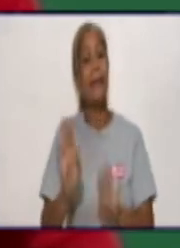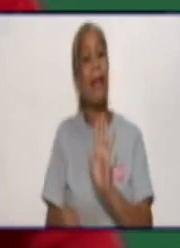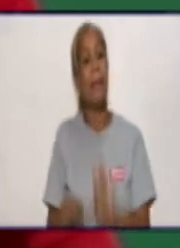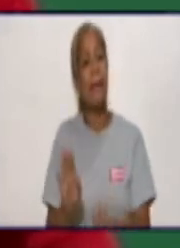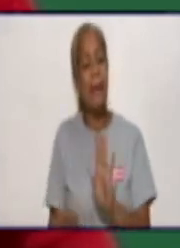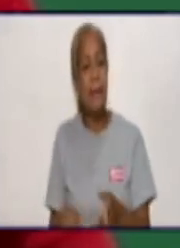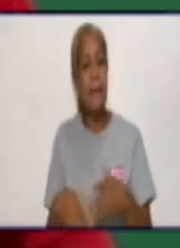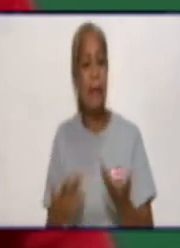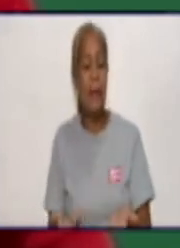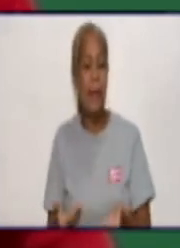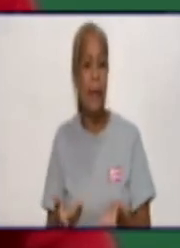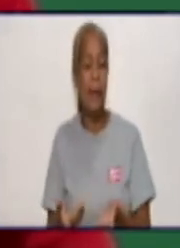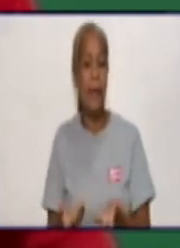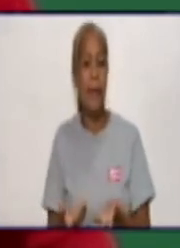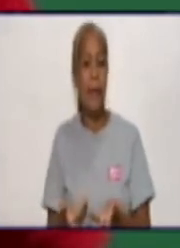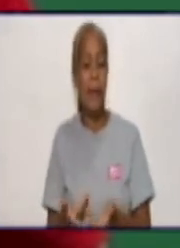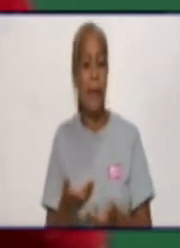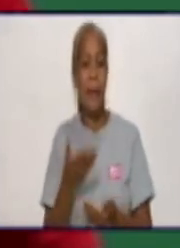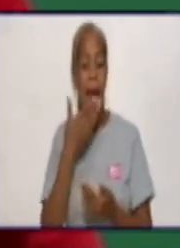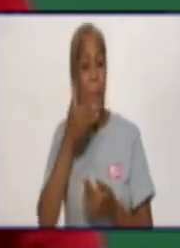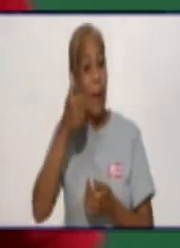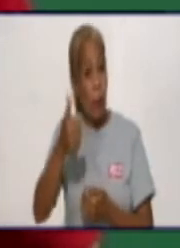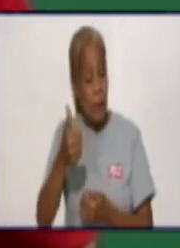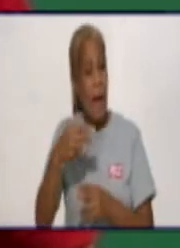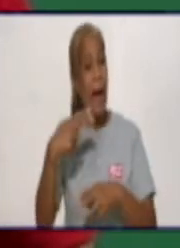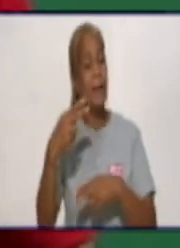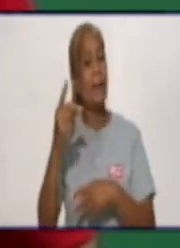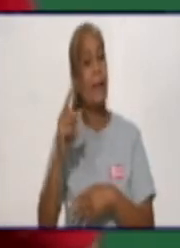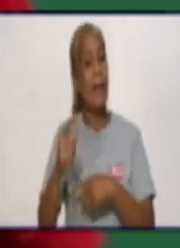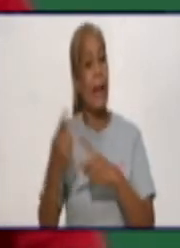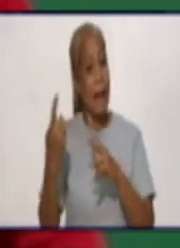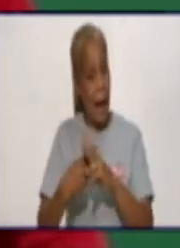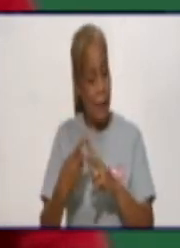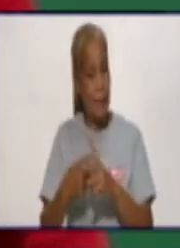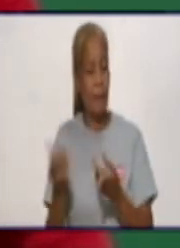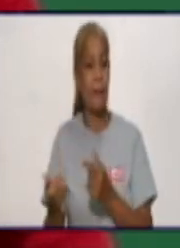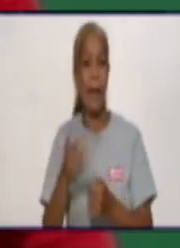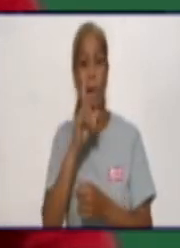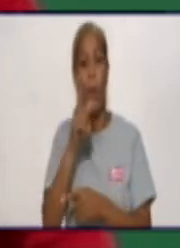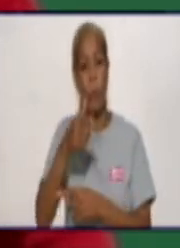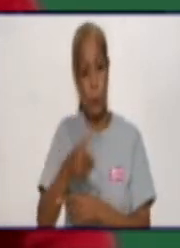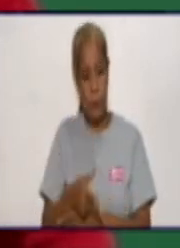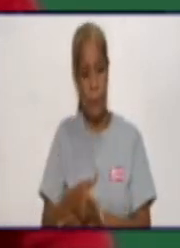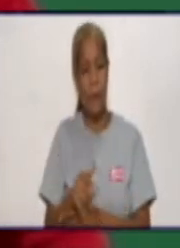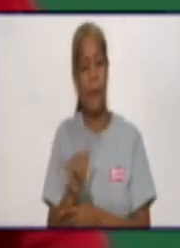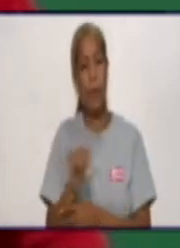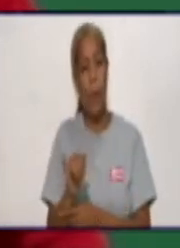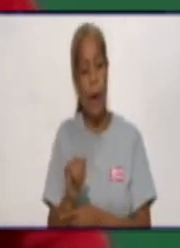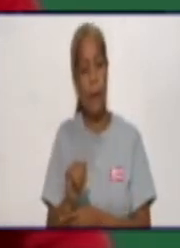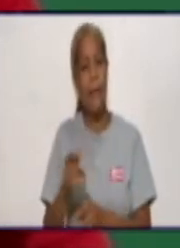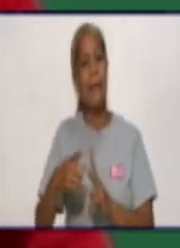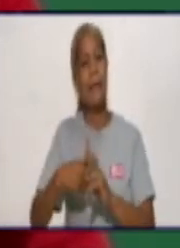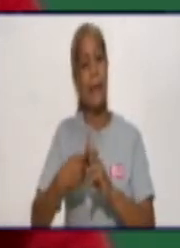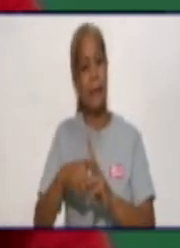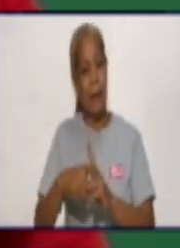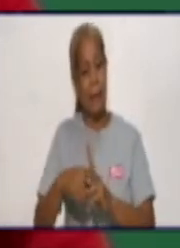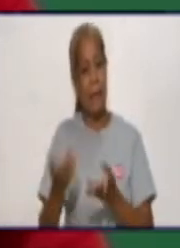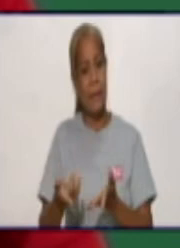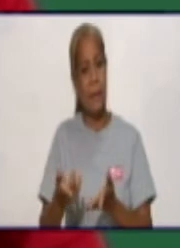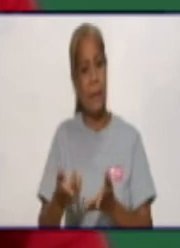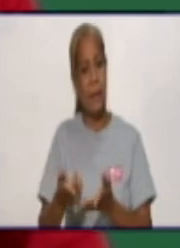eficiencia que existe con el medio de transporte que también son propio de este sector se restablece el servicio de que enlaza la ciudad